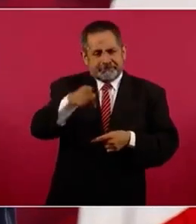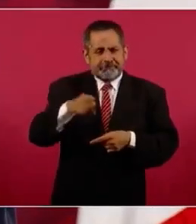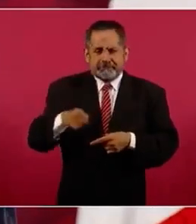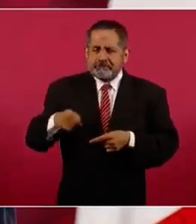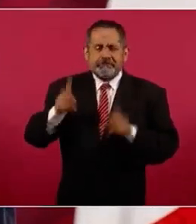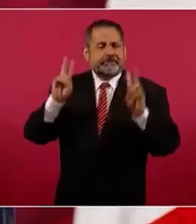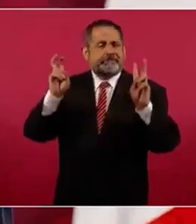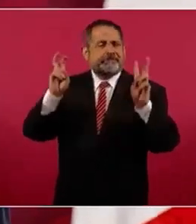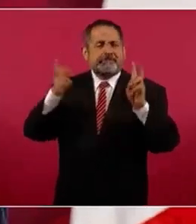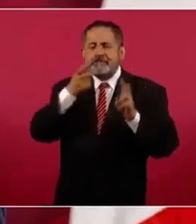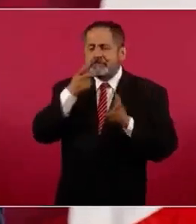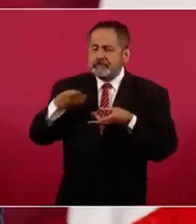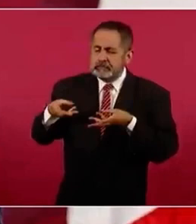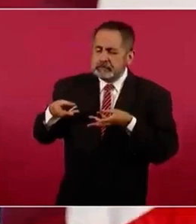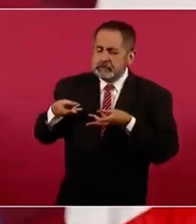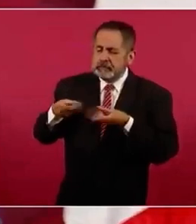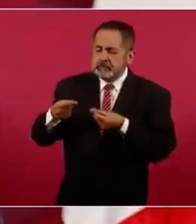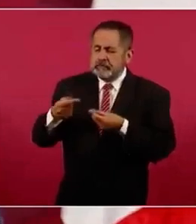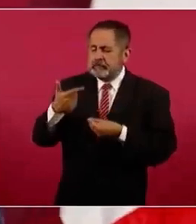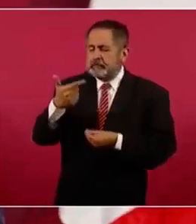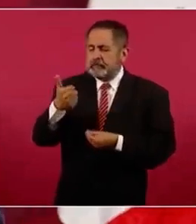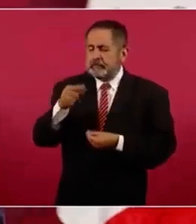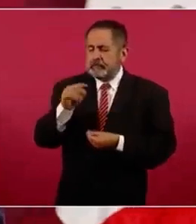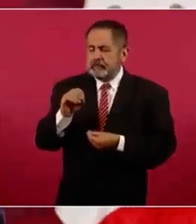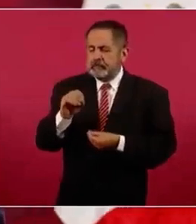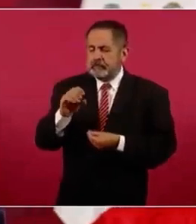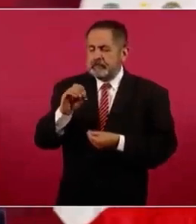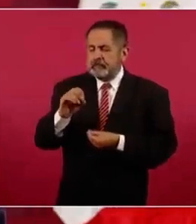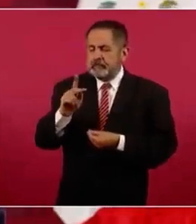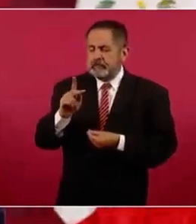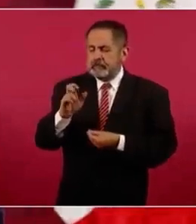gasto operativo.